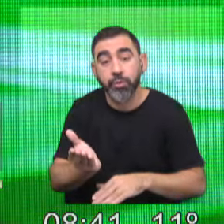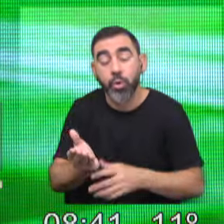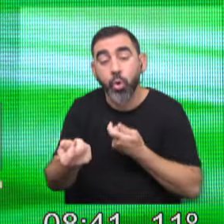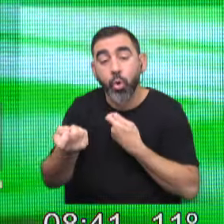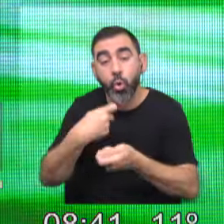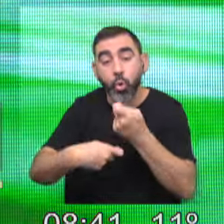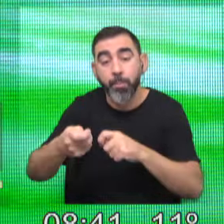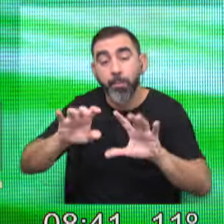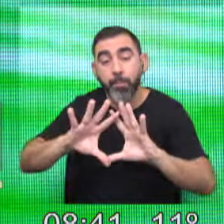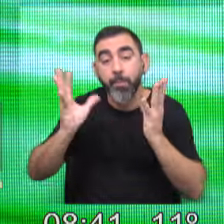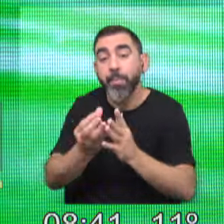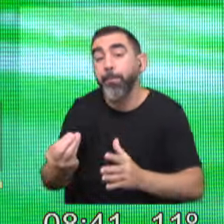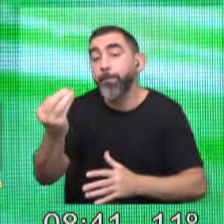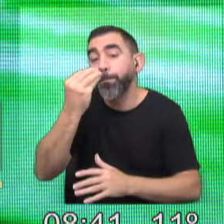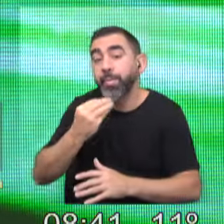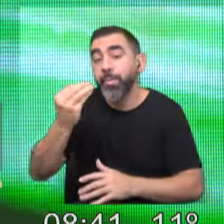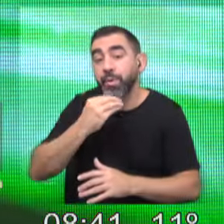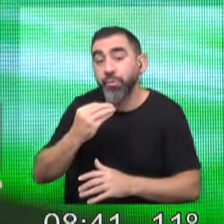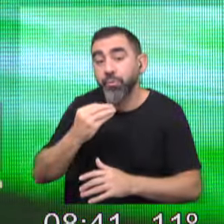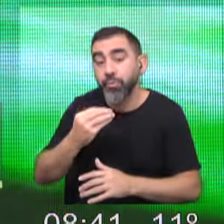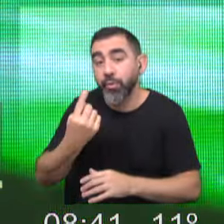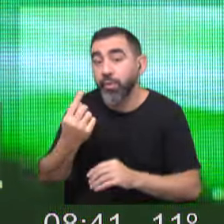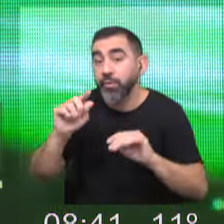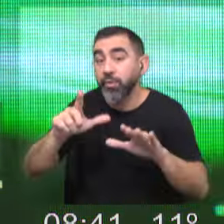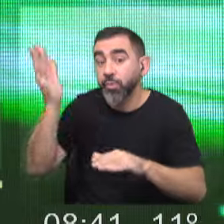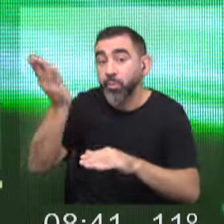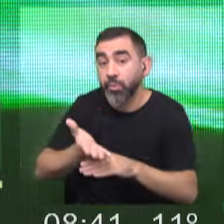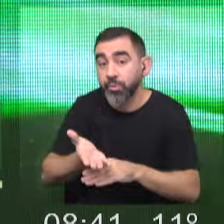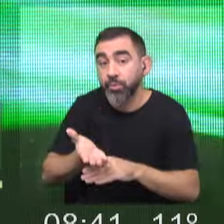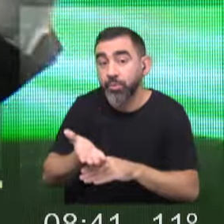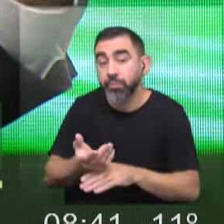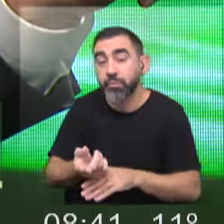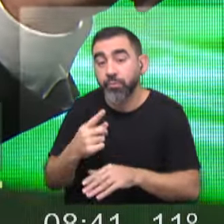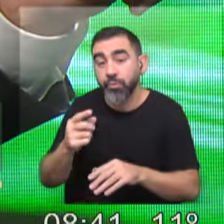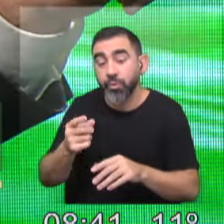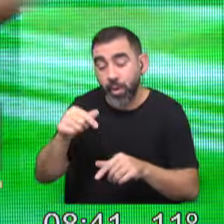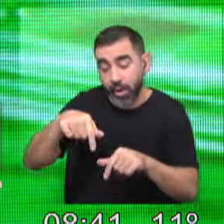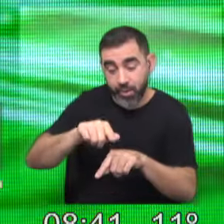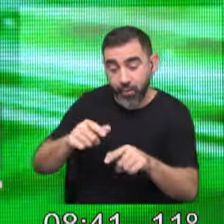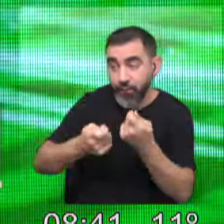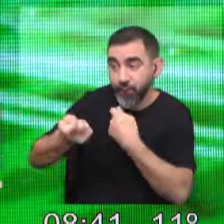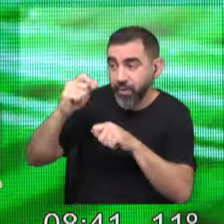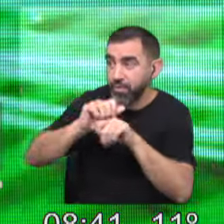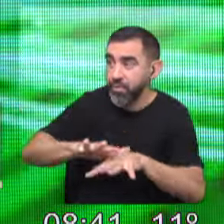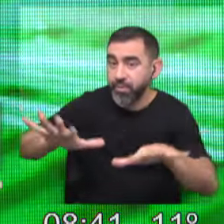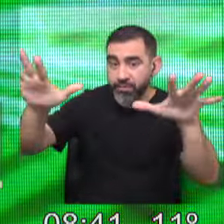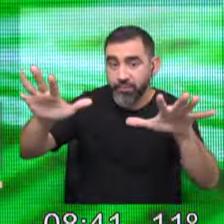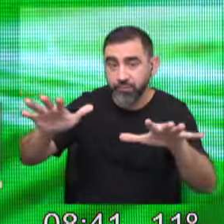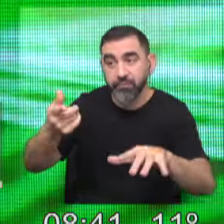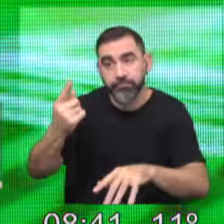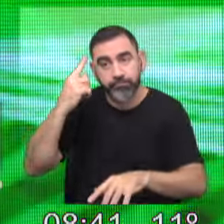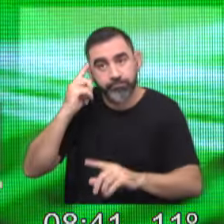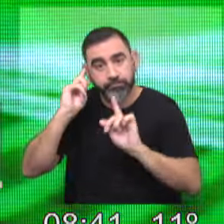comercio mundial de alimentos. No son moneditas. Claro, el problema es que no viene de la región, sale para afuera. Y es un tema a